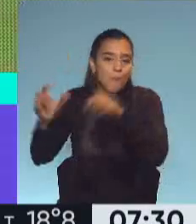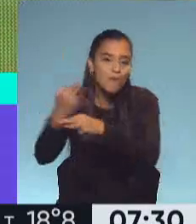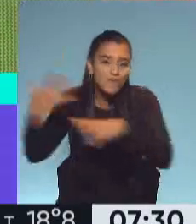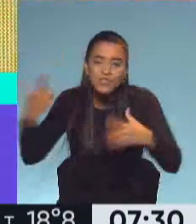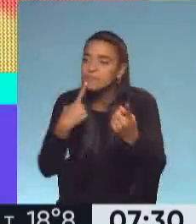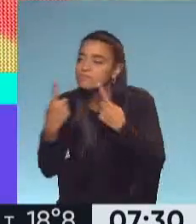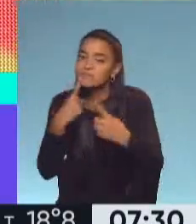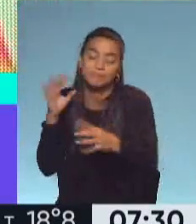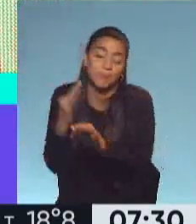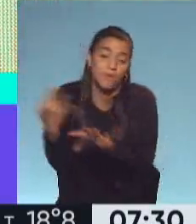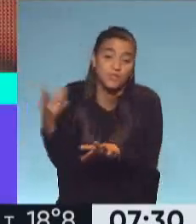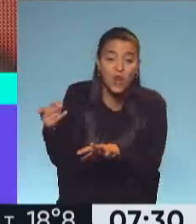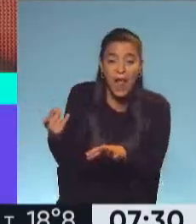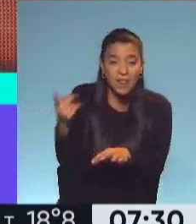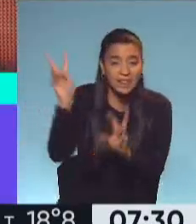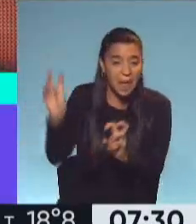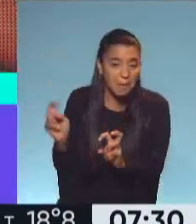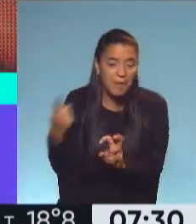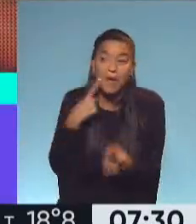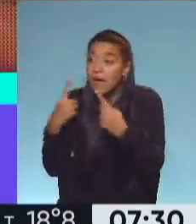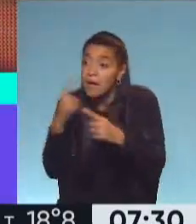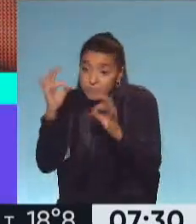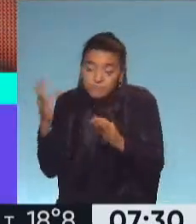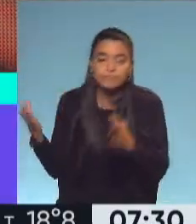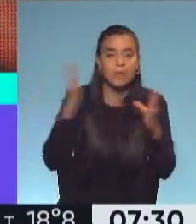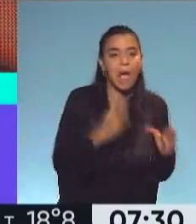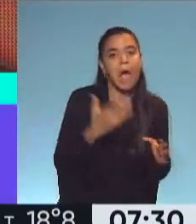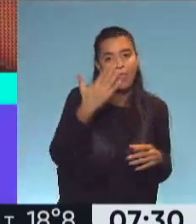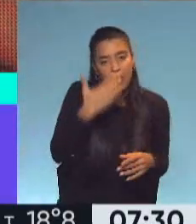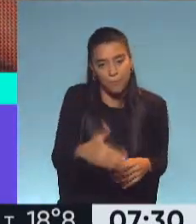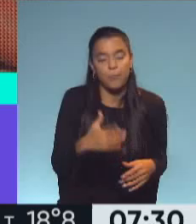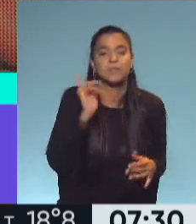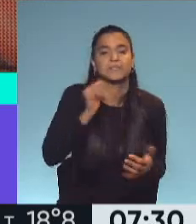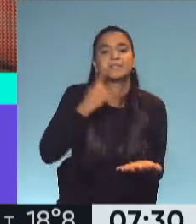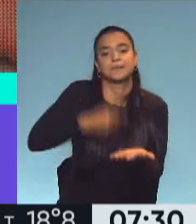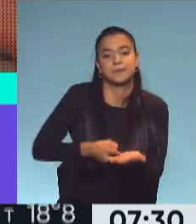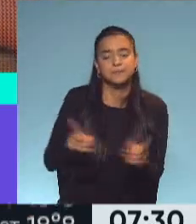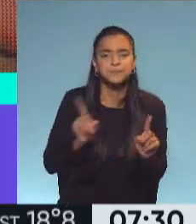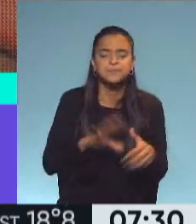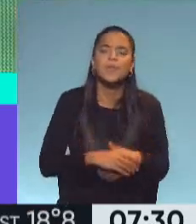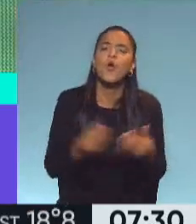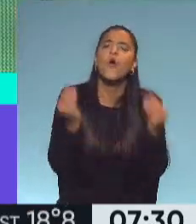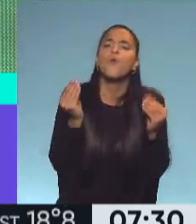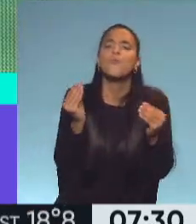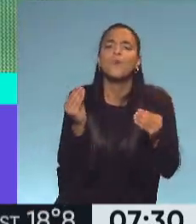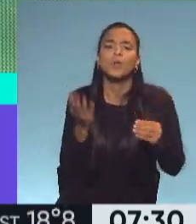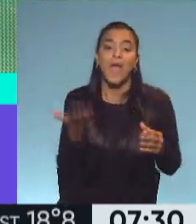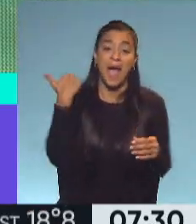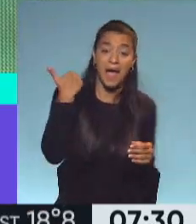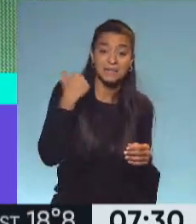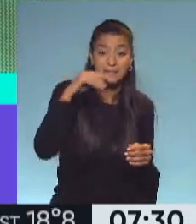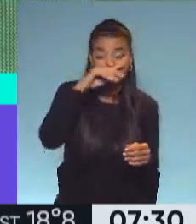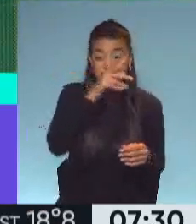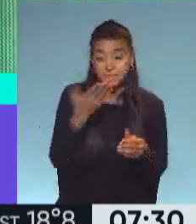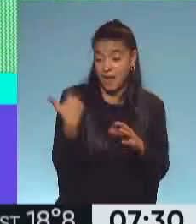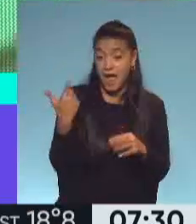o expertos para después hacerse una idea y poder tomar una determinación. Ahora, ¿por qué si ayer a todos